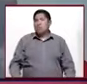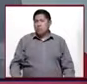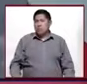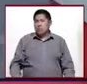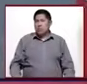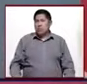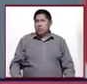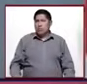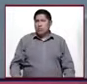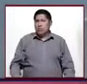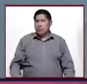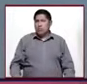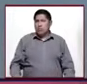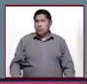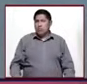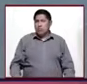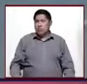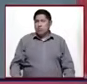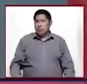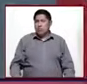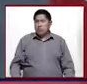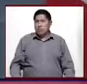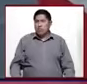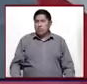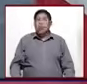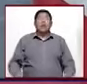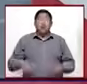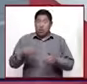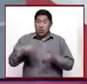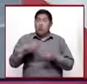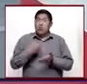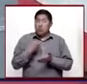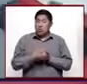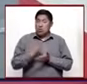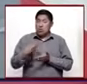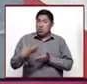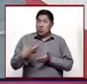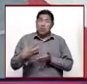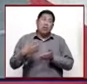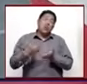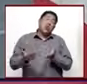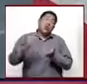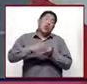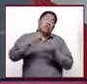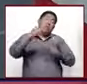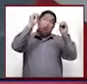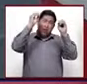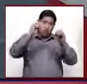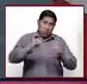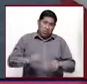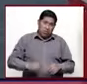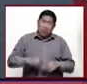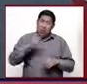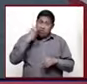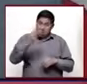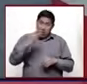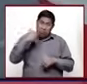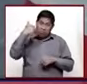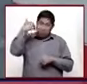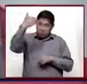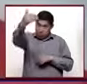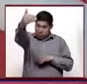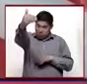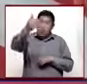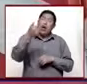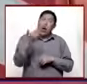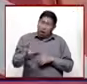Vienen a mirar, ahí están con compran y revenden. Sí, pues, en auto sácanos. Vayan a ver la avenida.